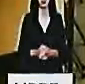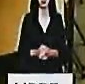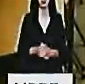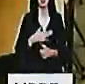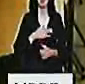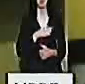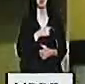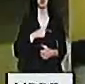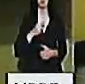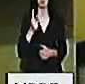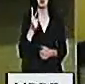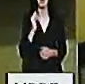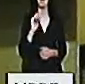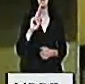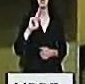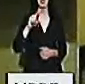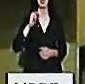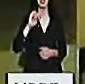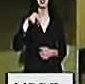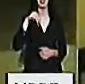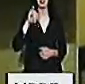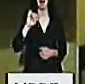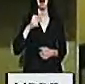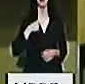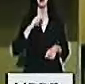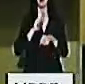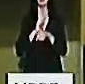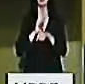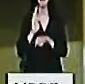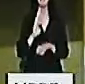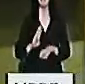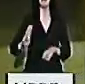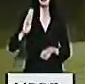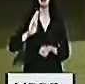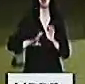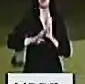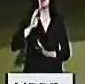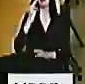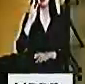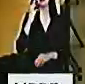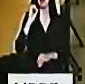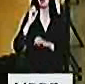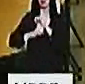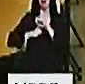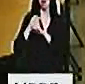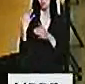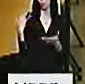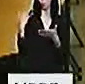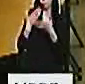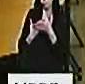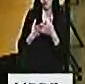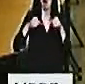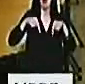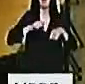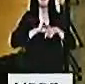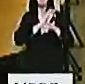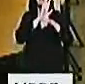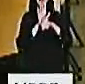Mi nombre es Virginia Rolle. Soy profesora básica desde hace más de 30 años. En esta pandemia,